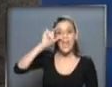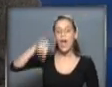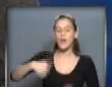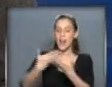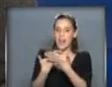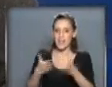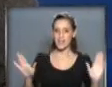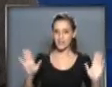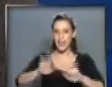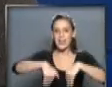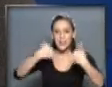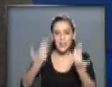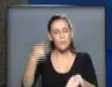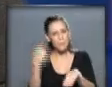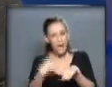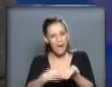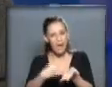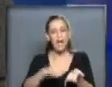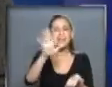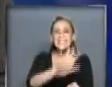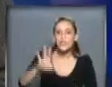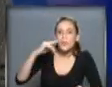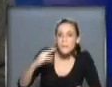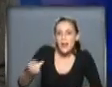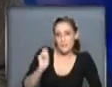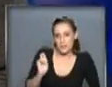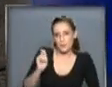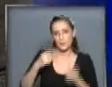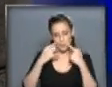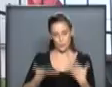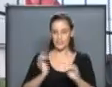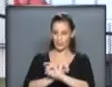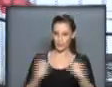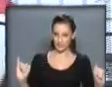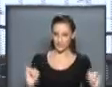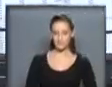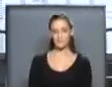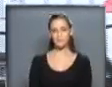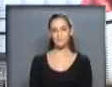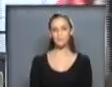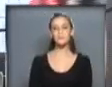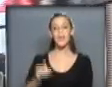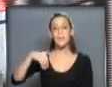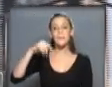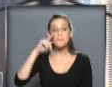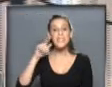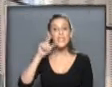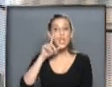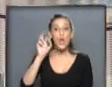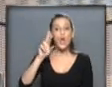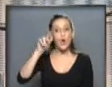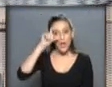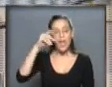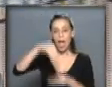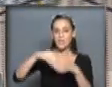de pagar una caución de 500.000 pesos. Esta es la noticia. Pablo Migliore lo aseguró en su casa de la